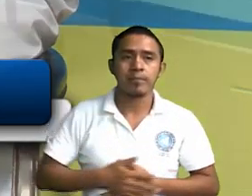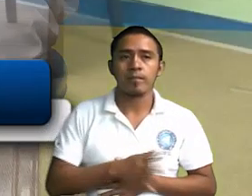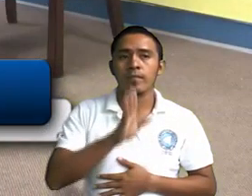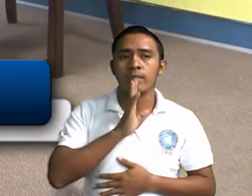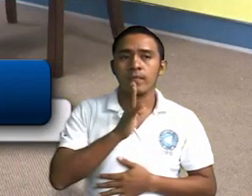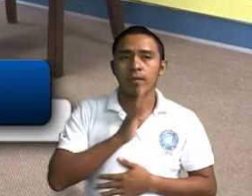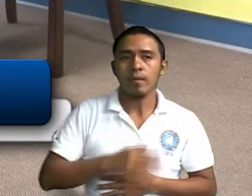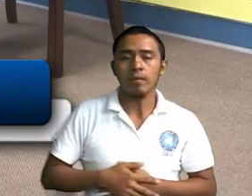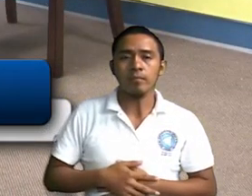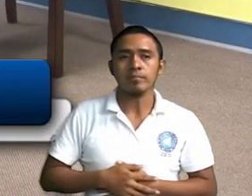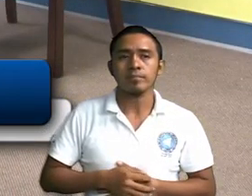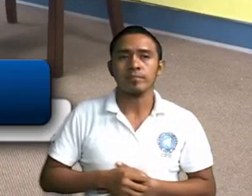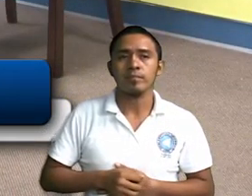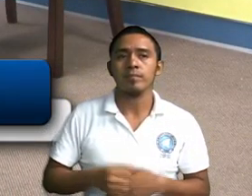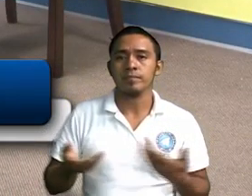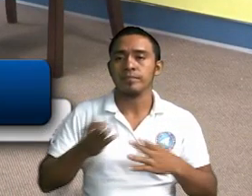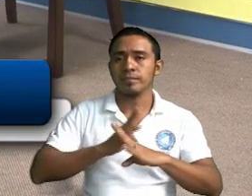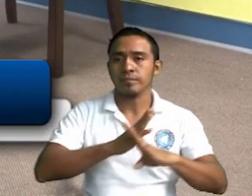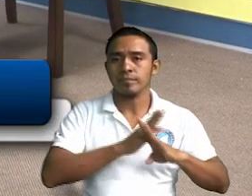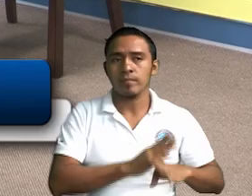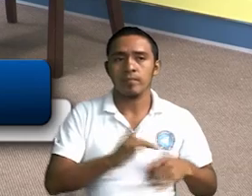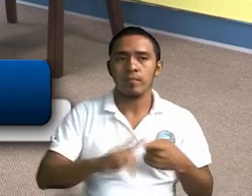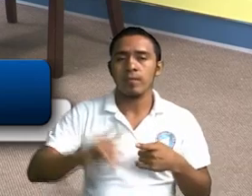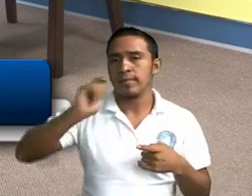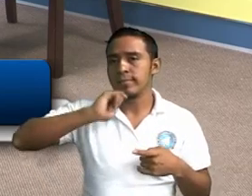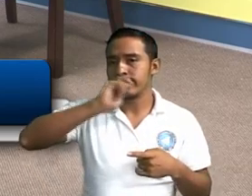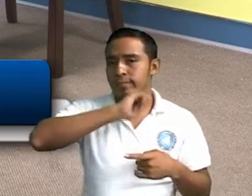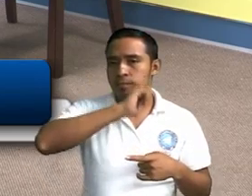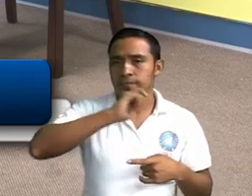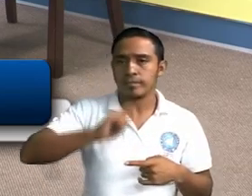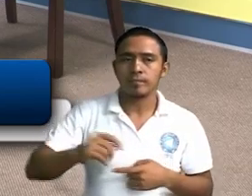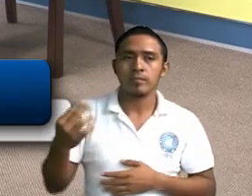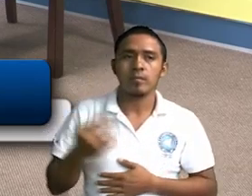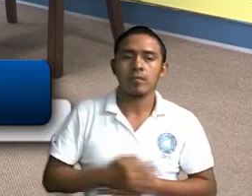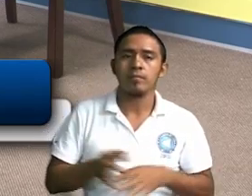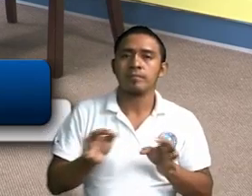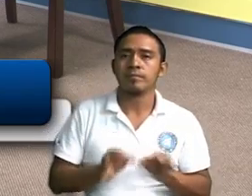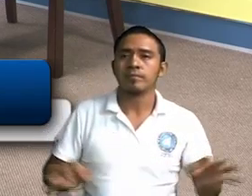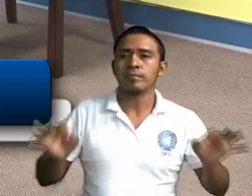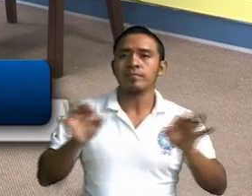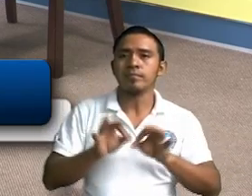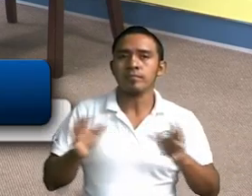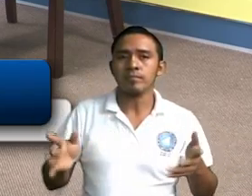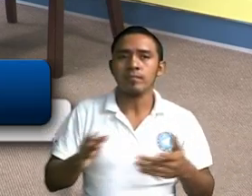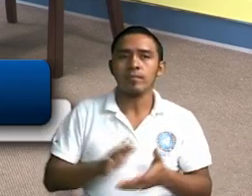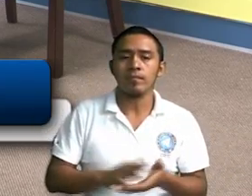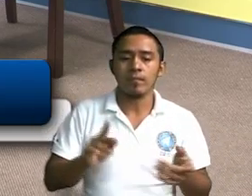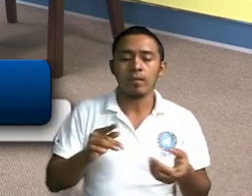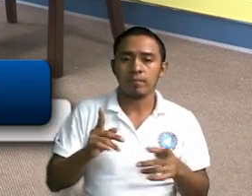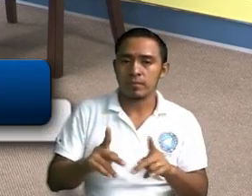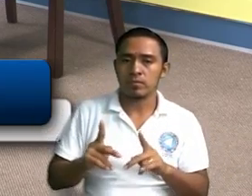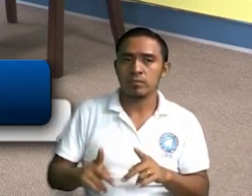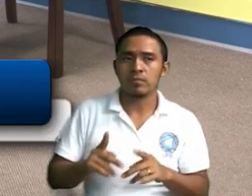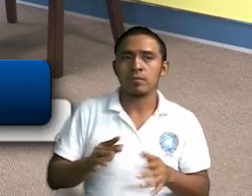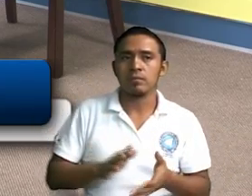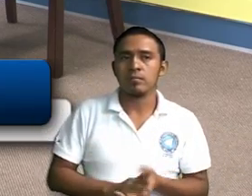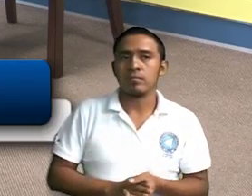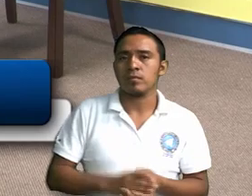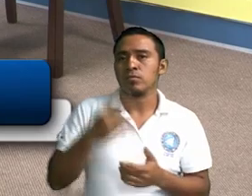también de la prevención de a través del cepillo tiene un papel importante cambiarlo hay personas que pasan hasta